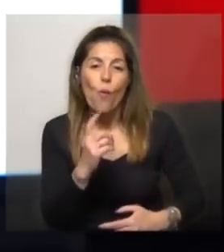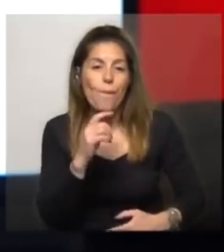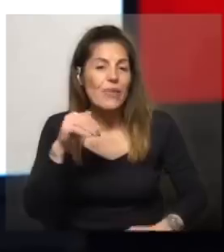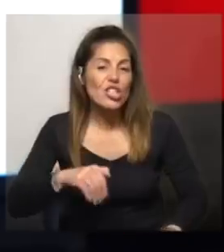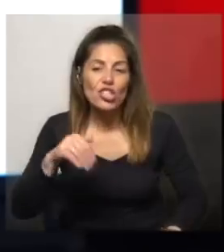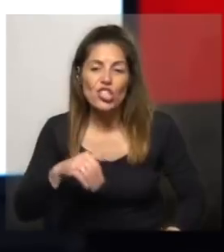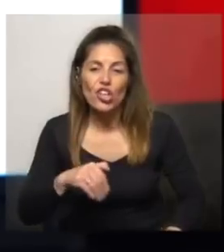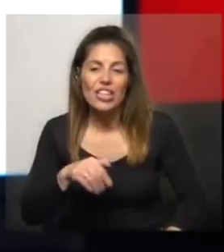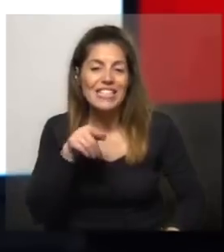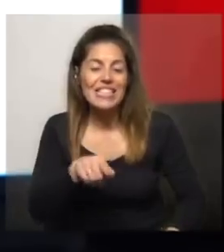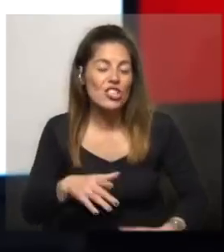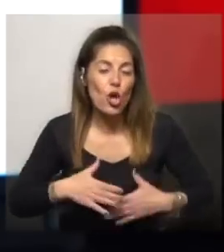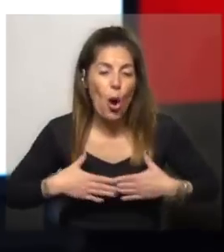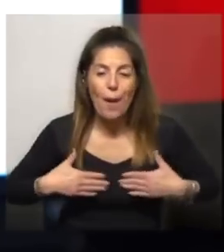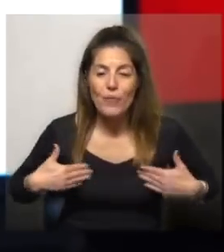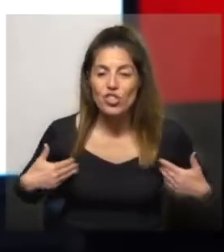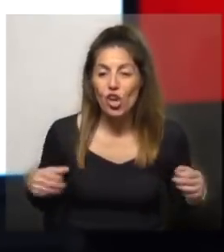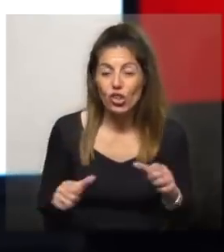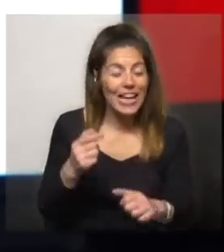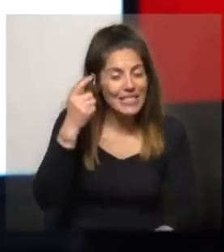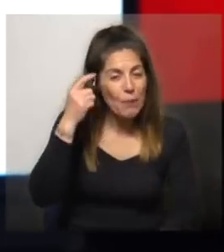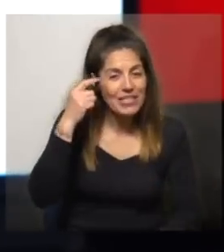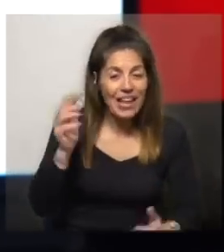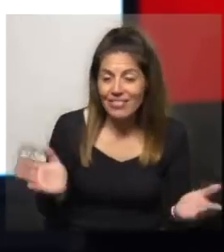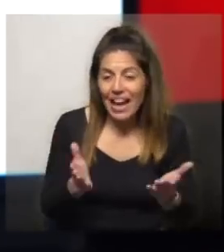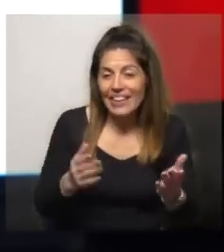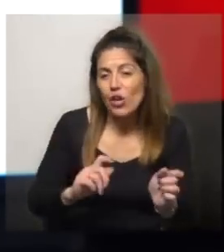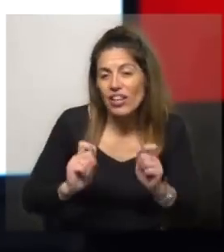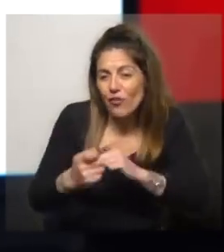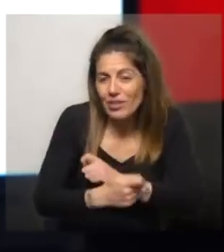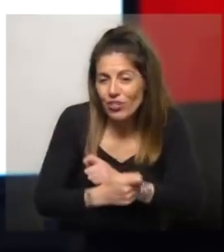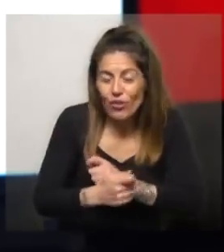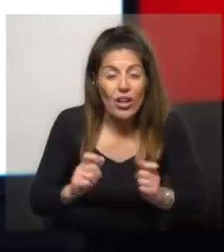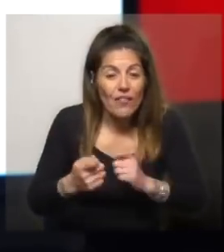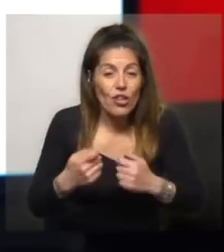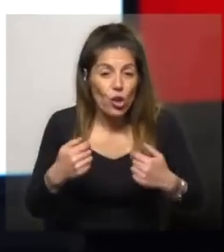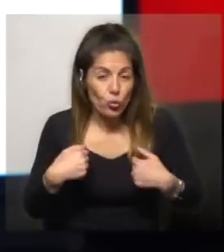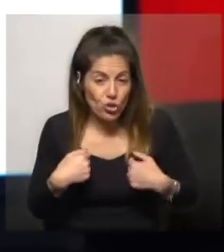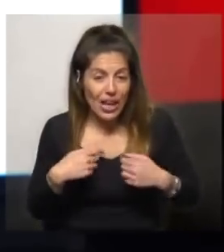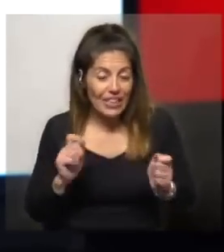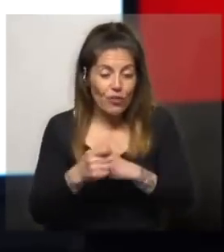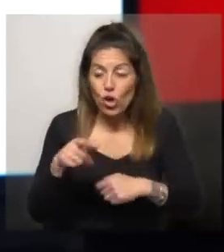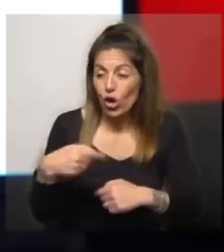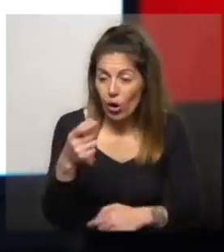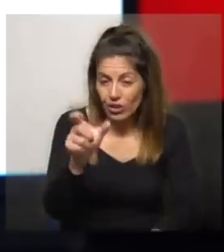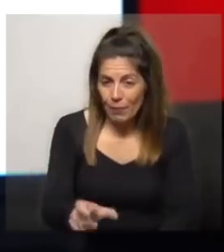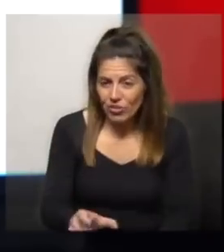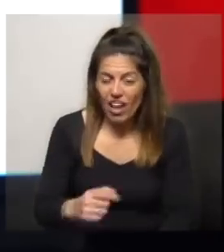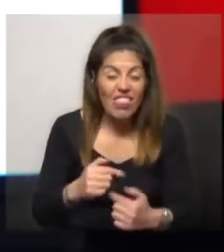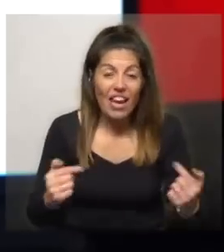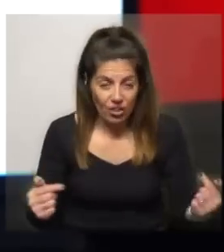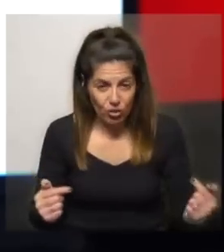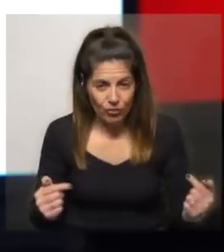Si eso emociona o te hace pensar está generando una transformación una transformación tuya y una transformación con el otro de algo